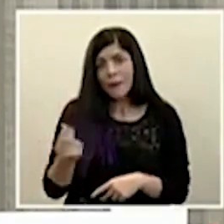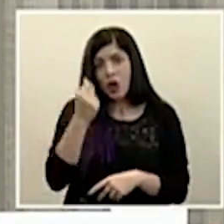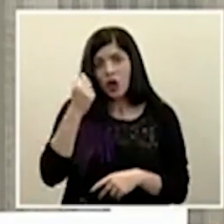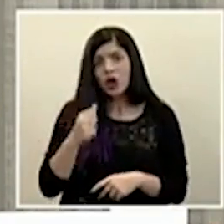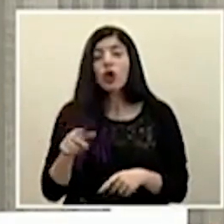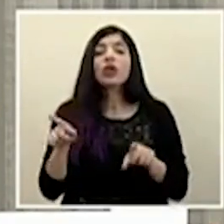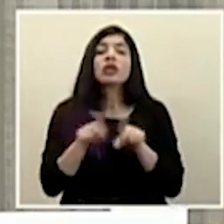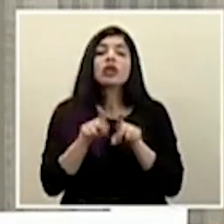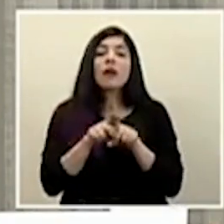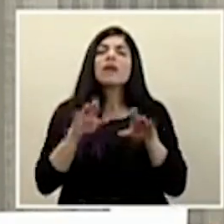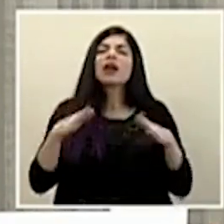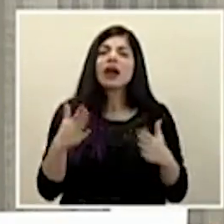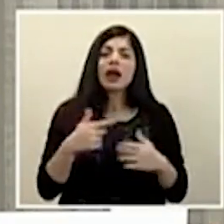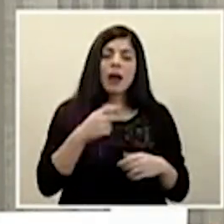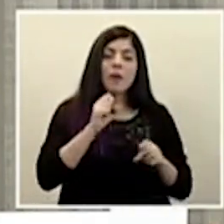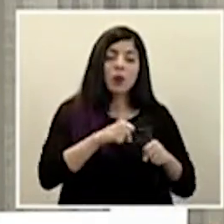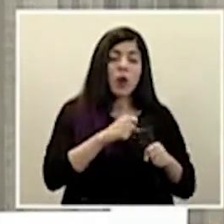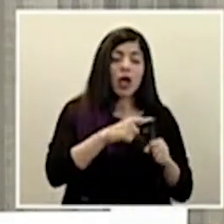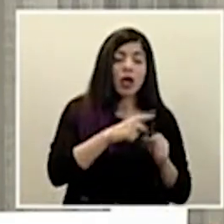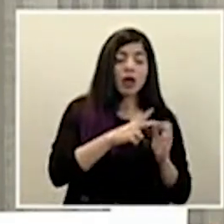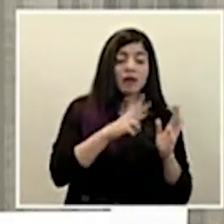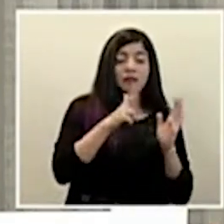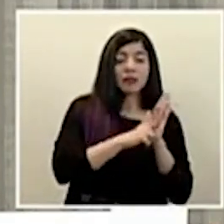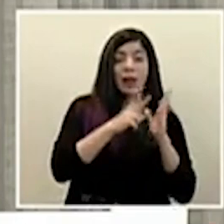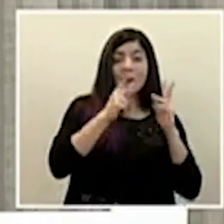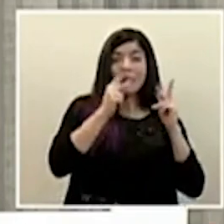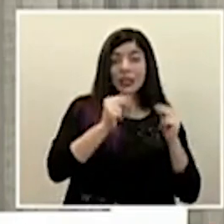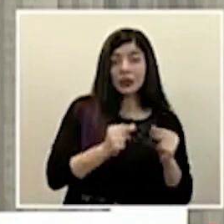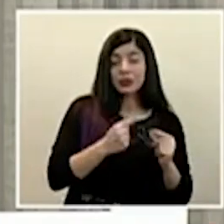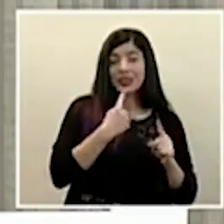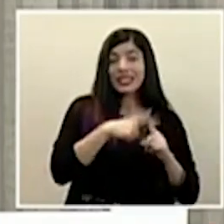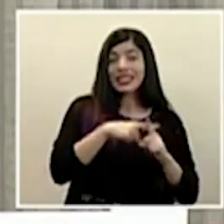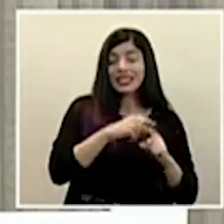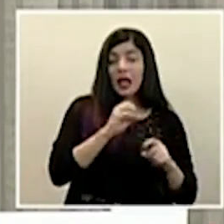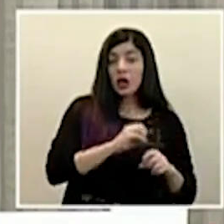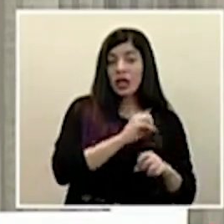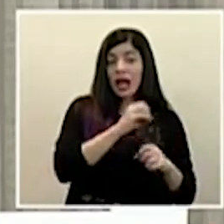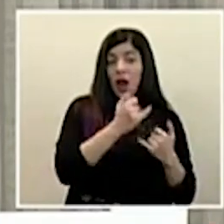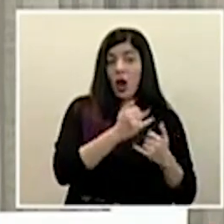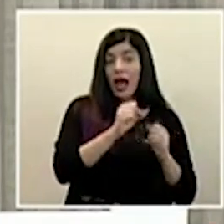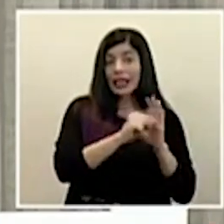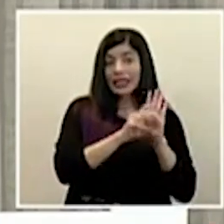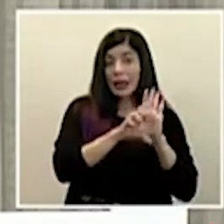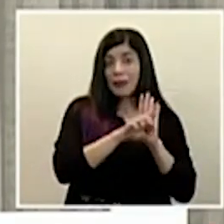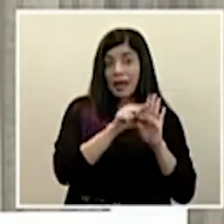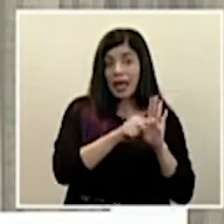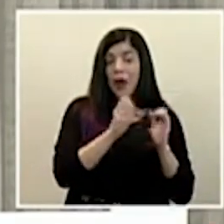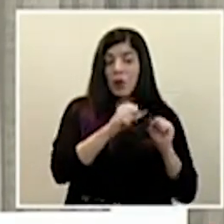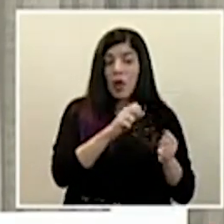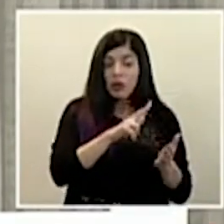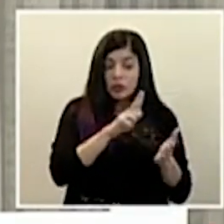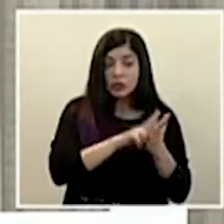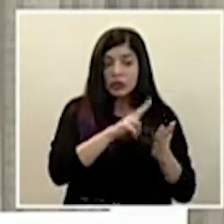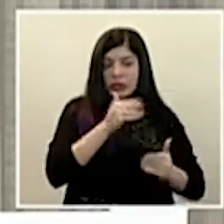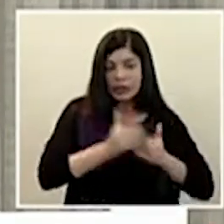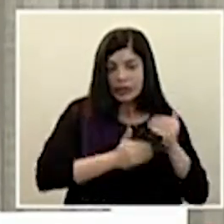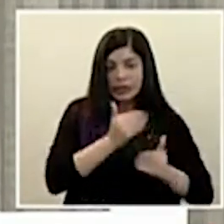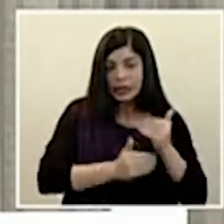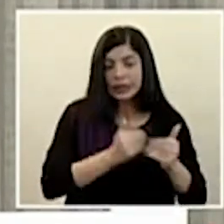avanzar en la aprobación del presupuesto extraordinario que está en la Asamblea Legislativa, siendo además